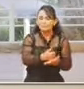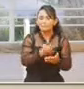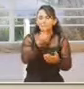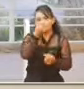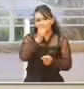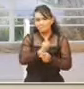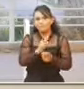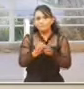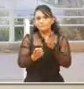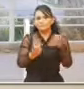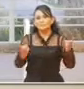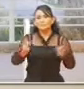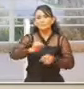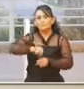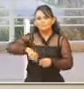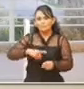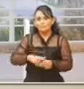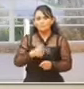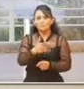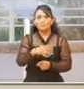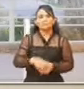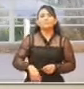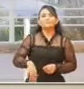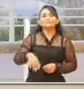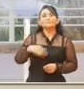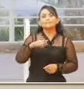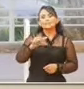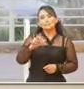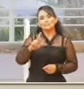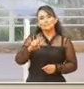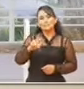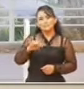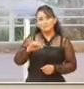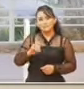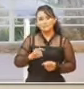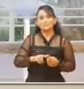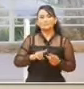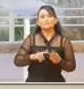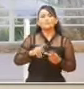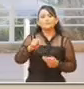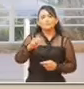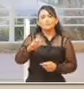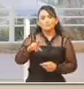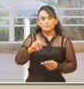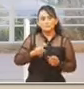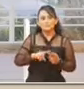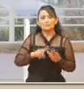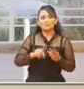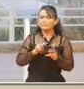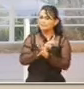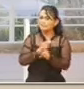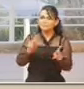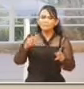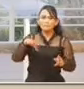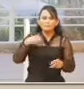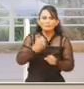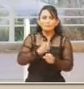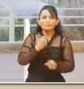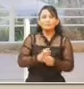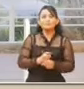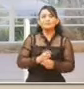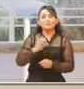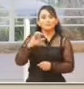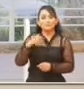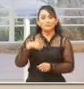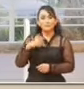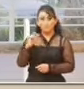Desarrollo Social, al secretario Arturo Torres, a Tere Borbolla, a Lalo Torres, a todo su trabajo técnico que han trabajado incansablemente, también